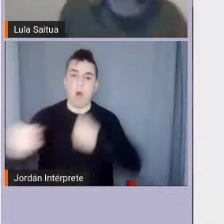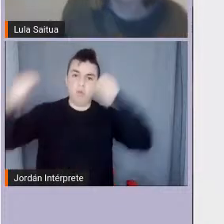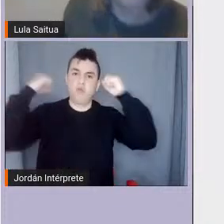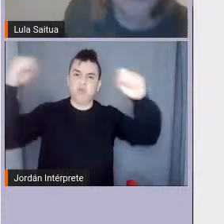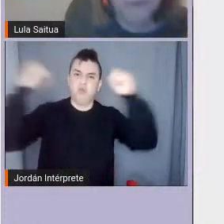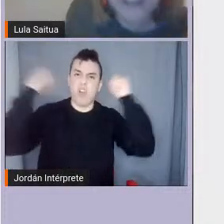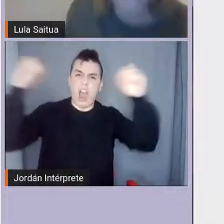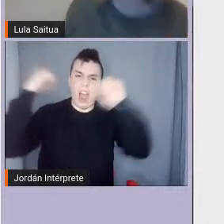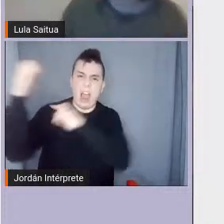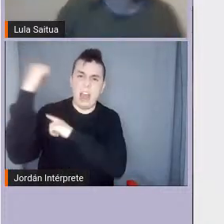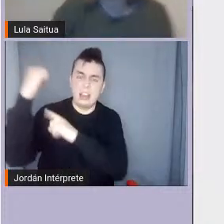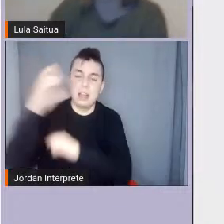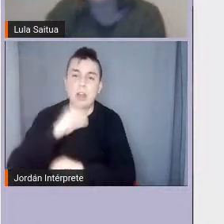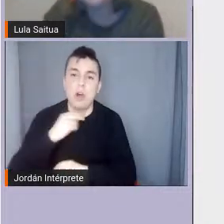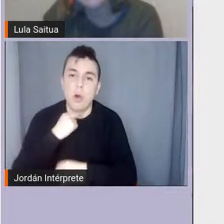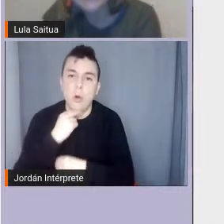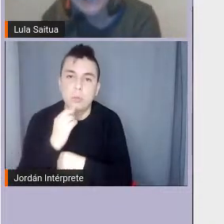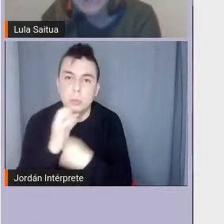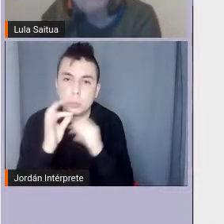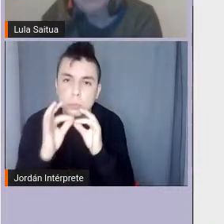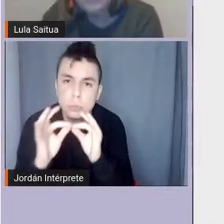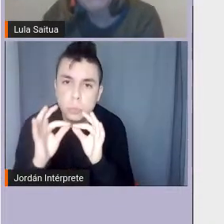cantada muy, muy fuerte.